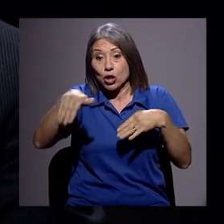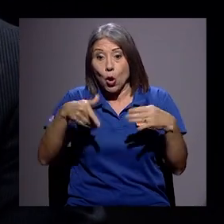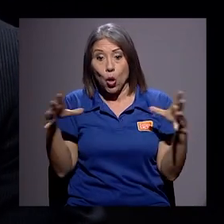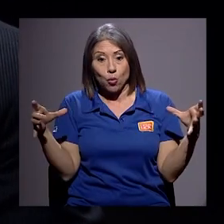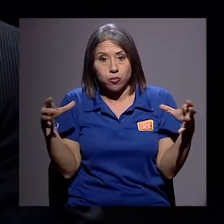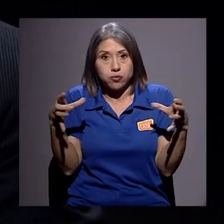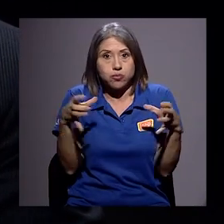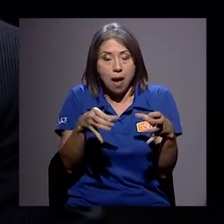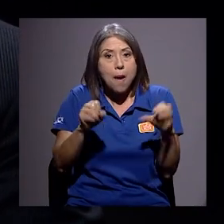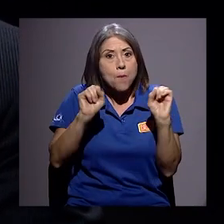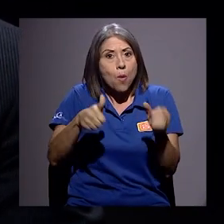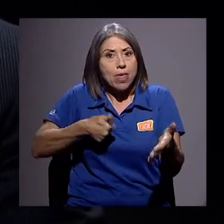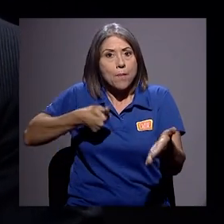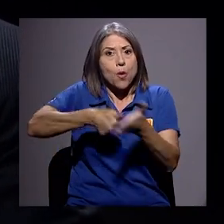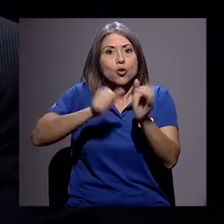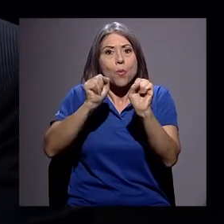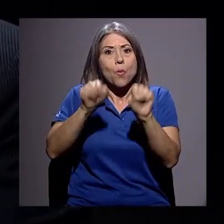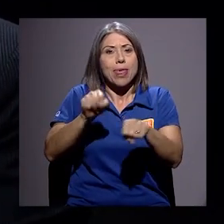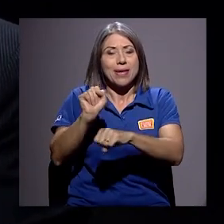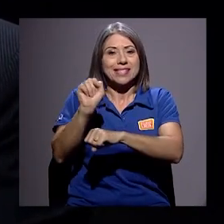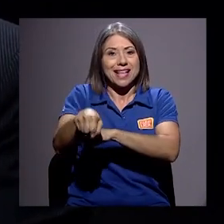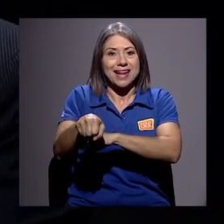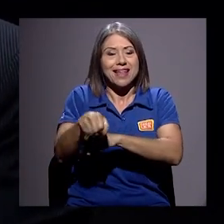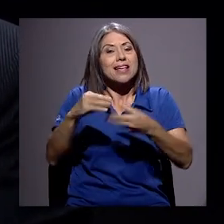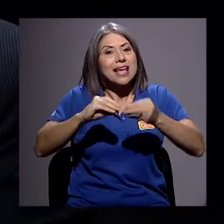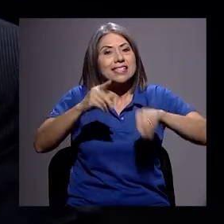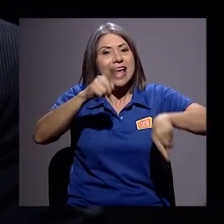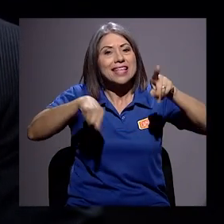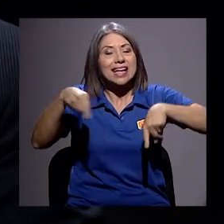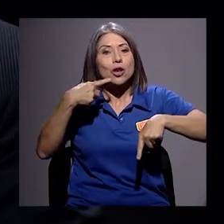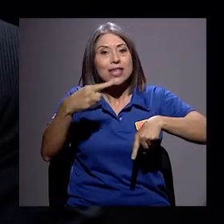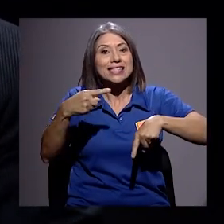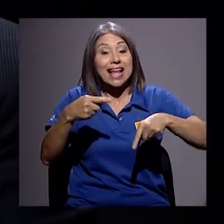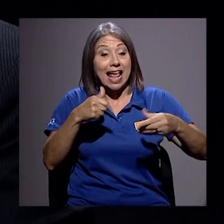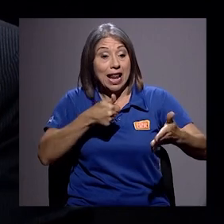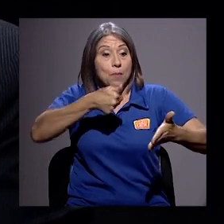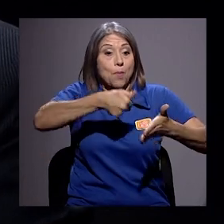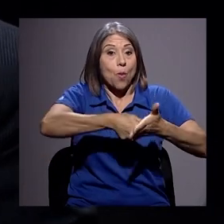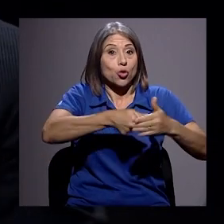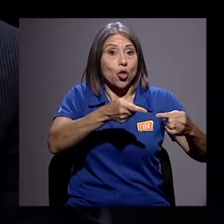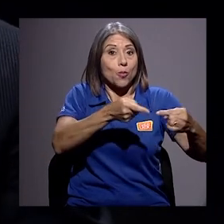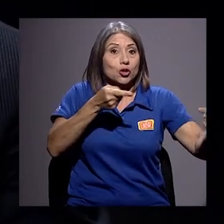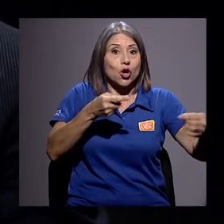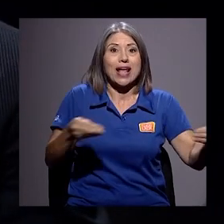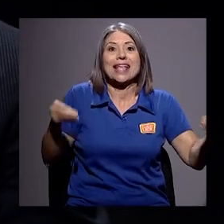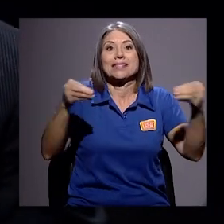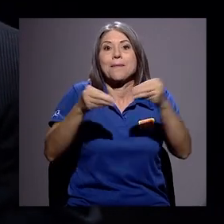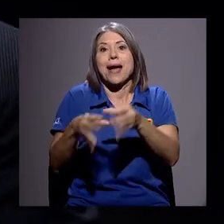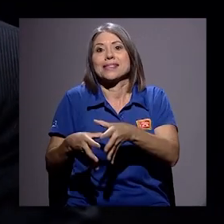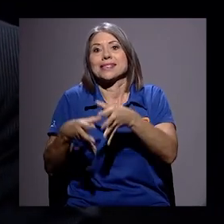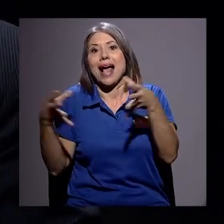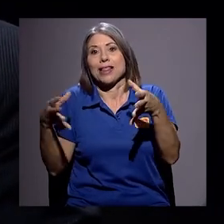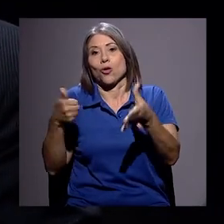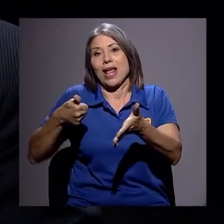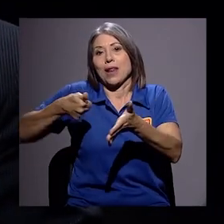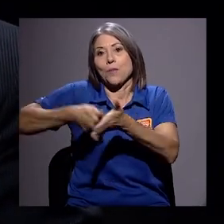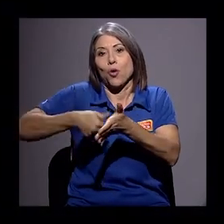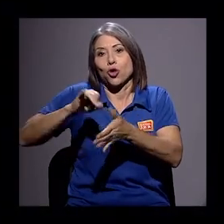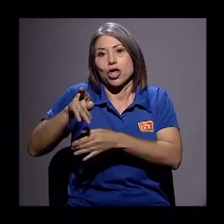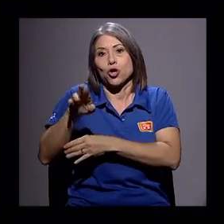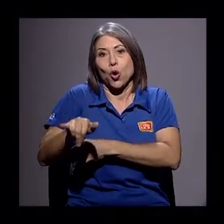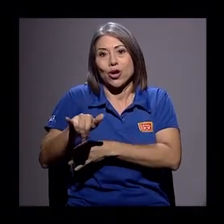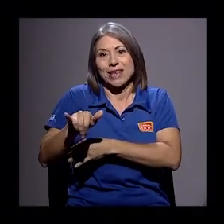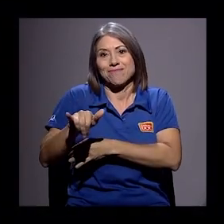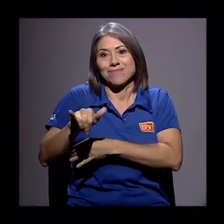ese voto creo que le podemos lo podemos vencer y las estadísticas lo dicen el voto de oposición es mayor que el voto que saca yo ni en las elecciones